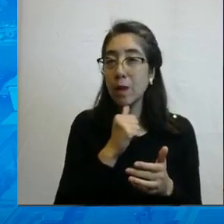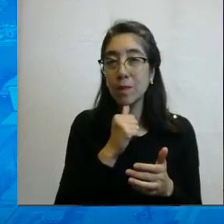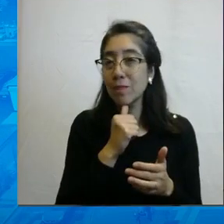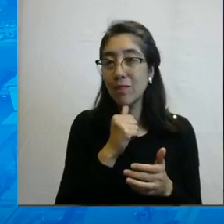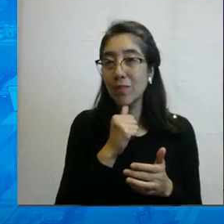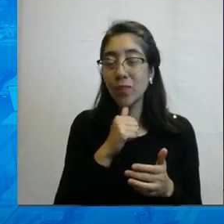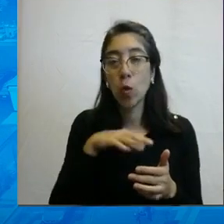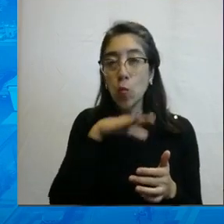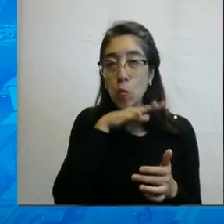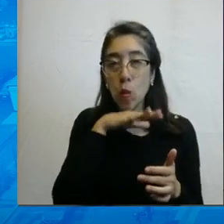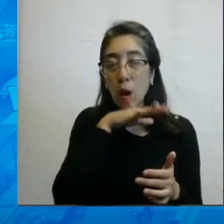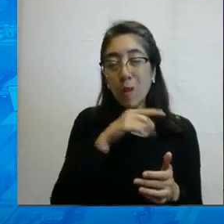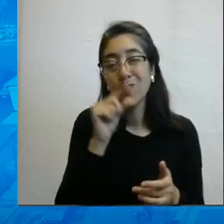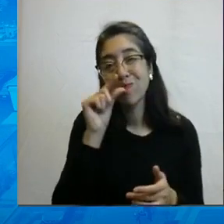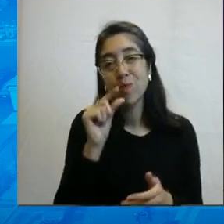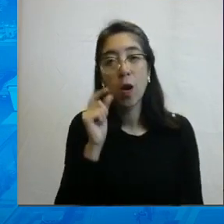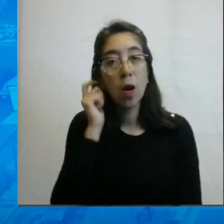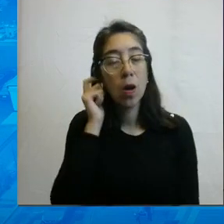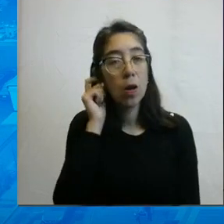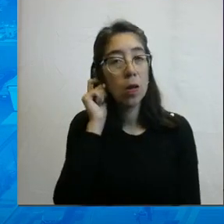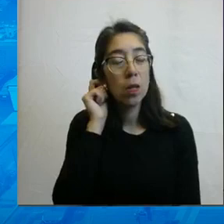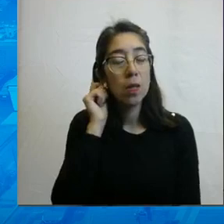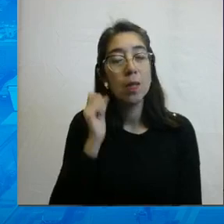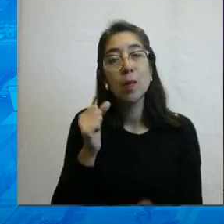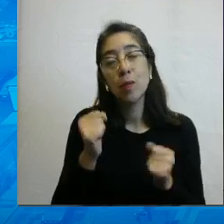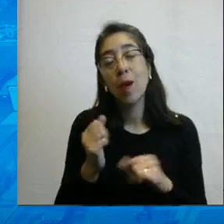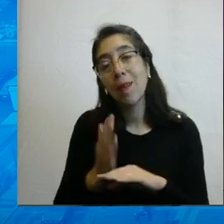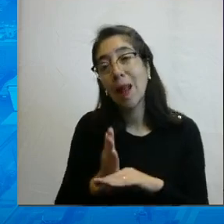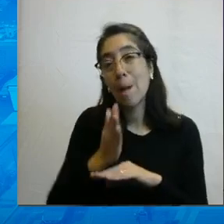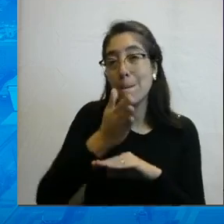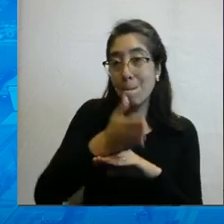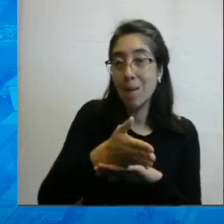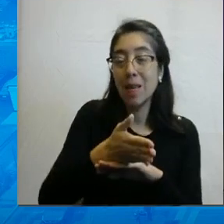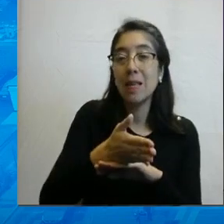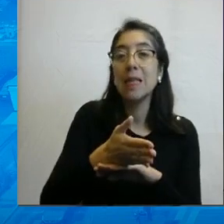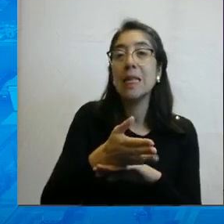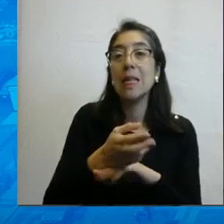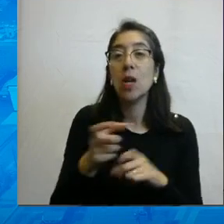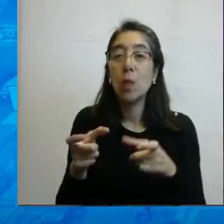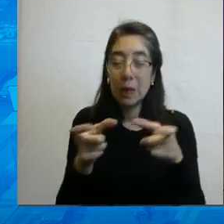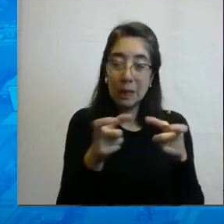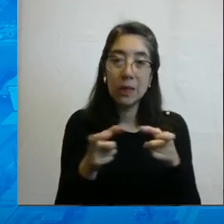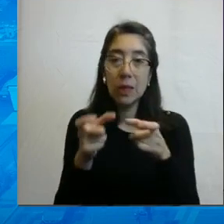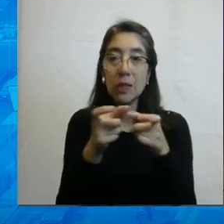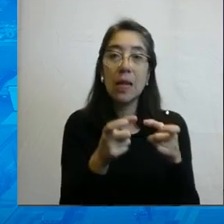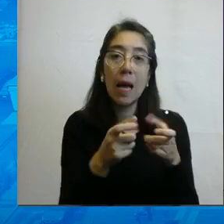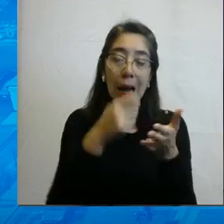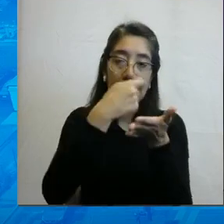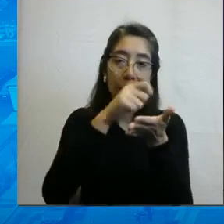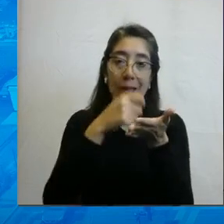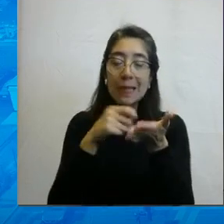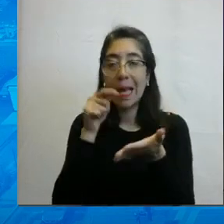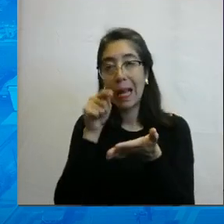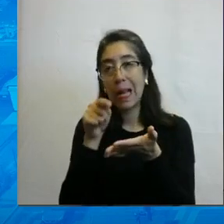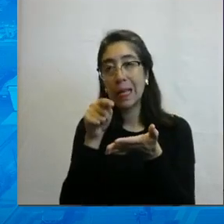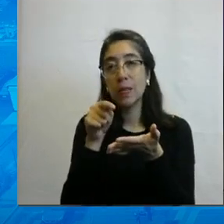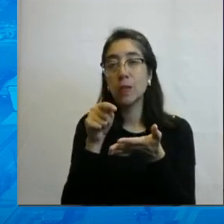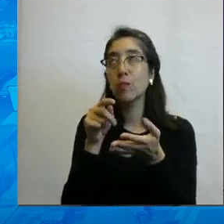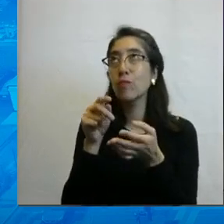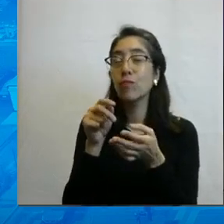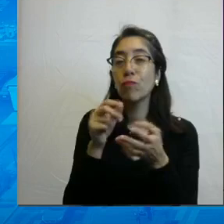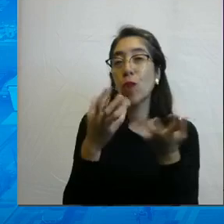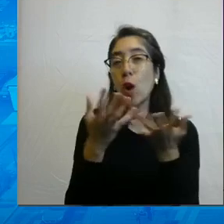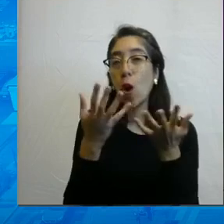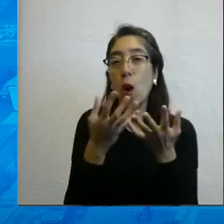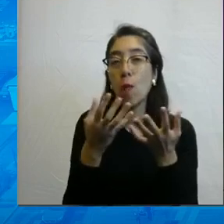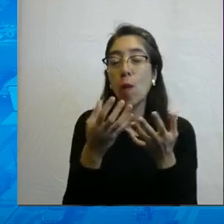que si se puede acercar la municipalidad o ver con el proveedor si existe alguna garantía para ver el tema de las alarmas comunitarias que se echaron